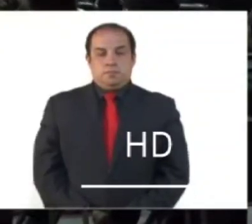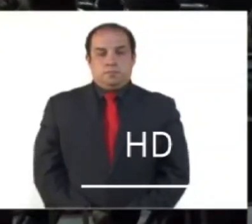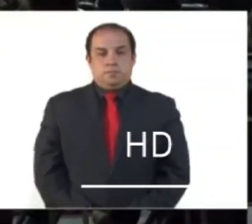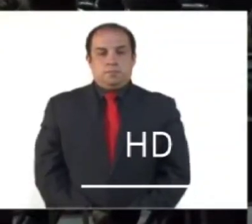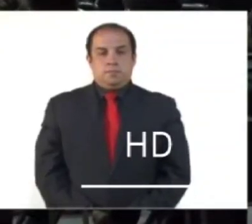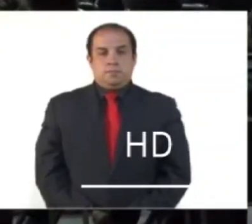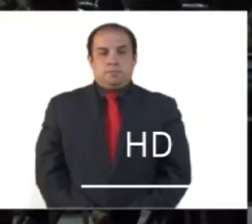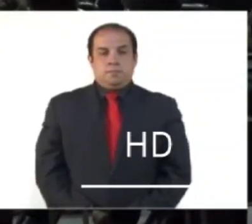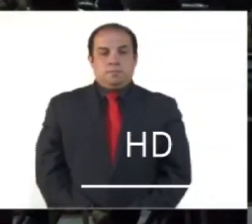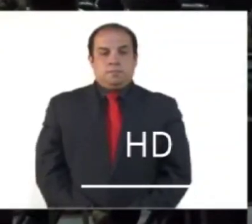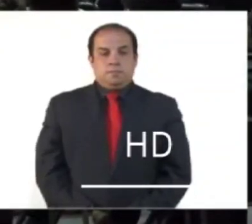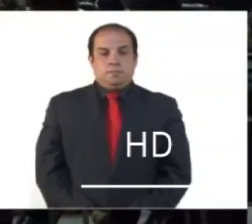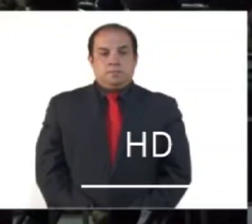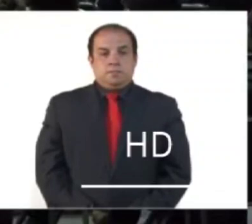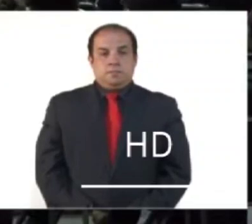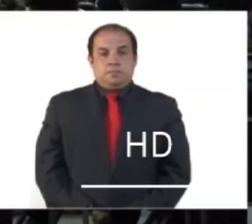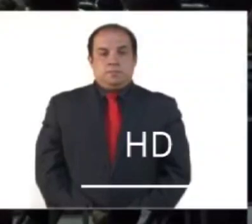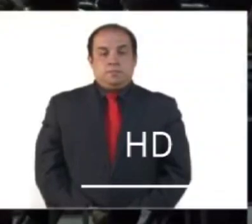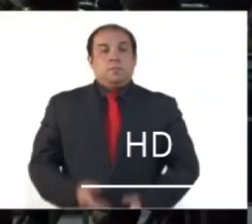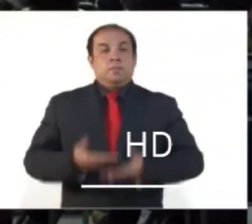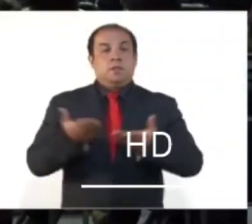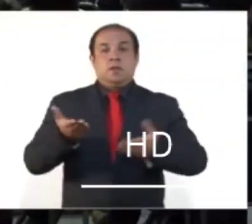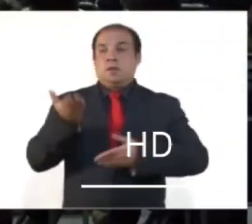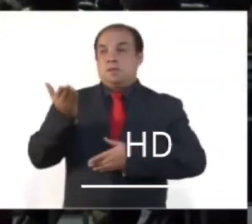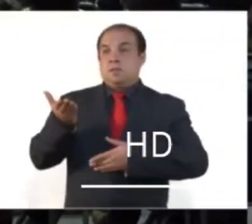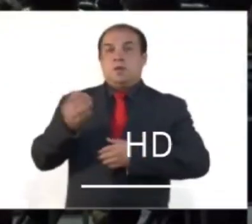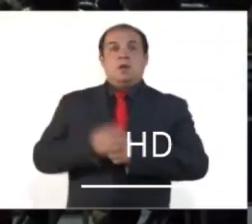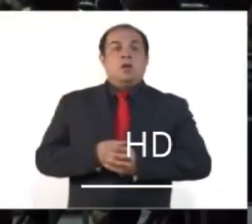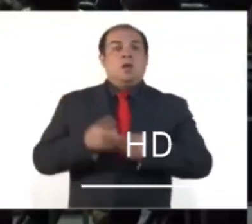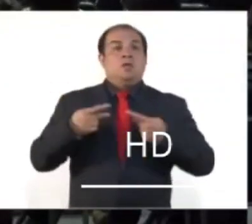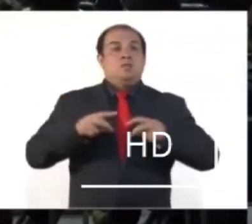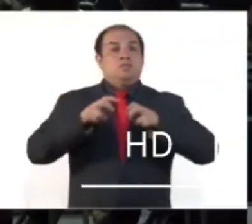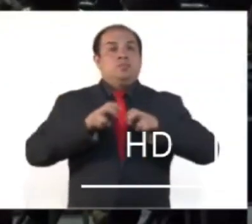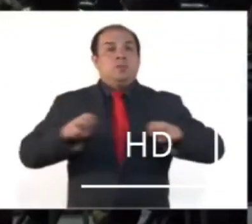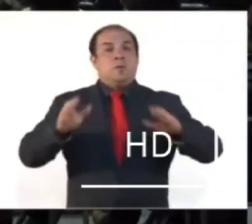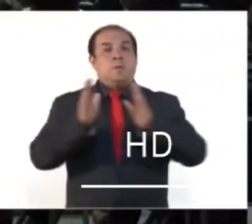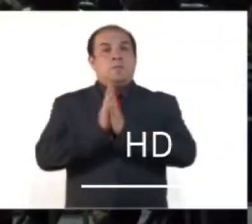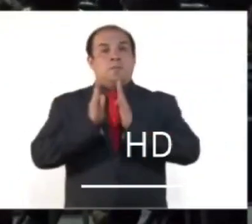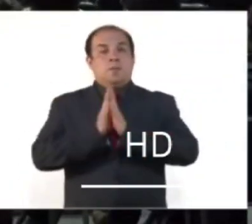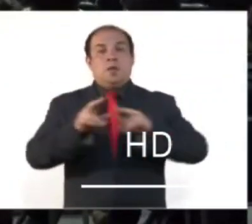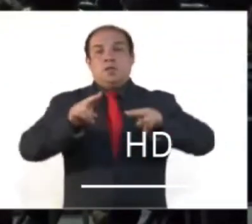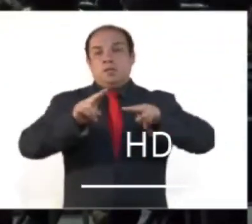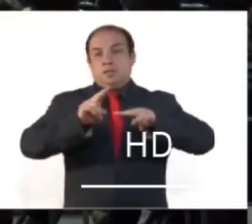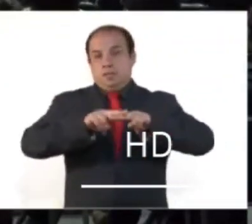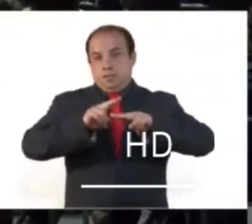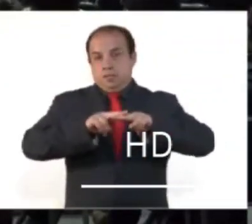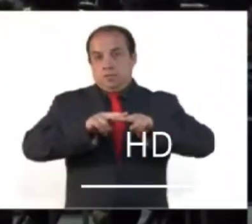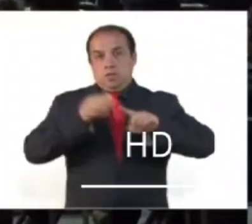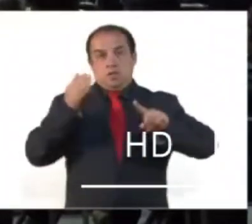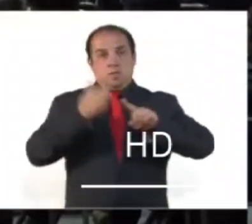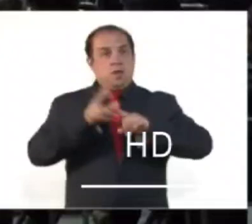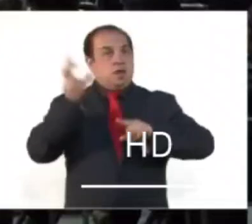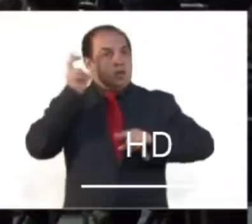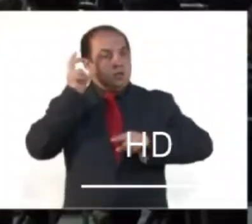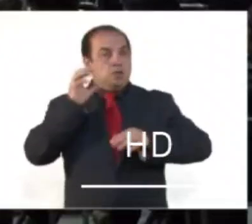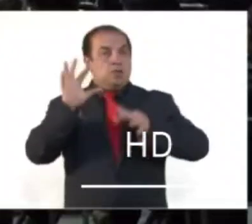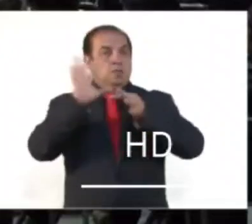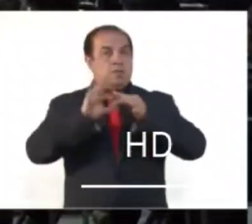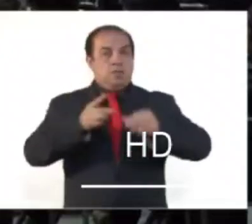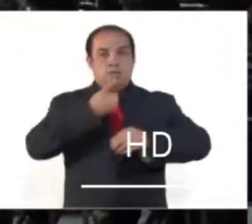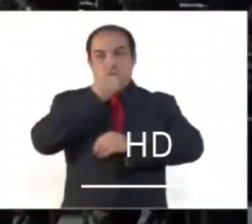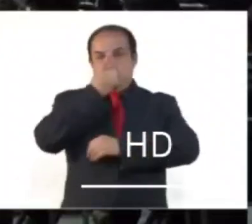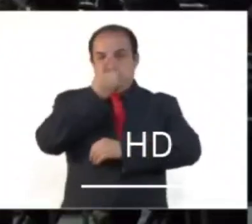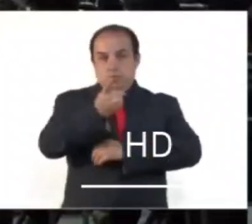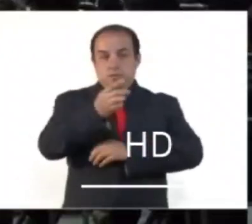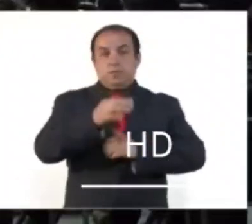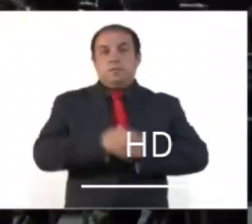A continuación, solicitamos a las y los miembros del Presidium sean tan amables de tomar asiento para escuchar el mensaje